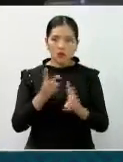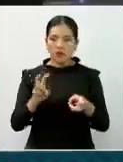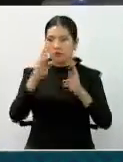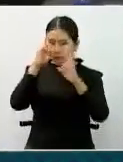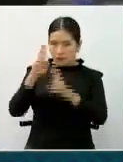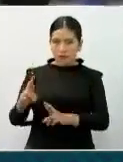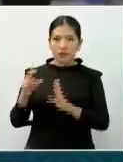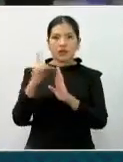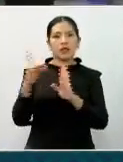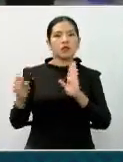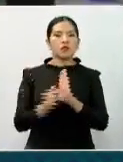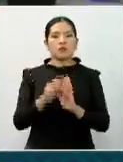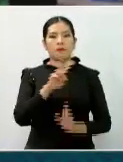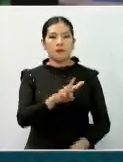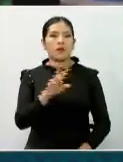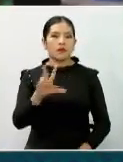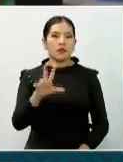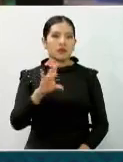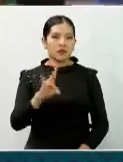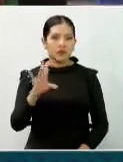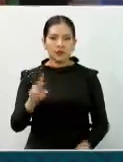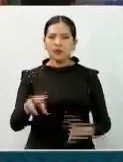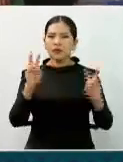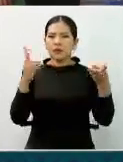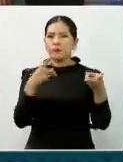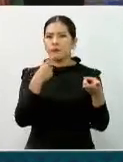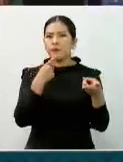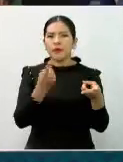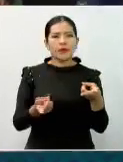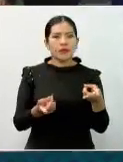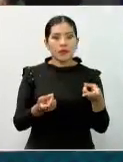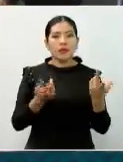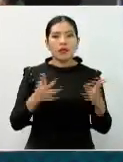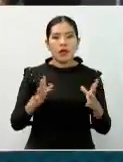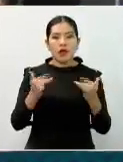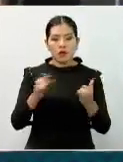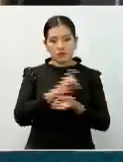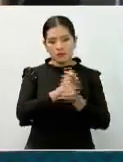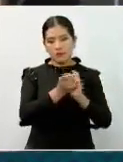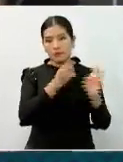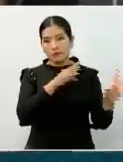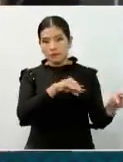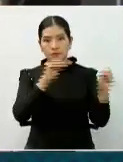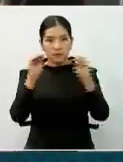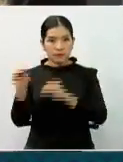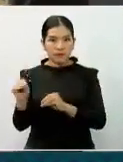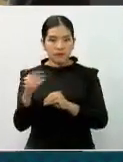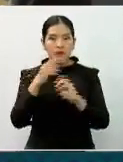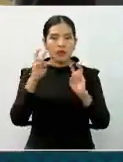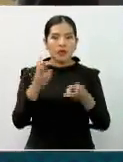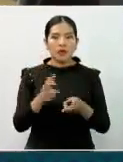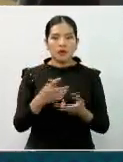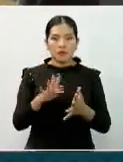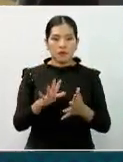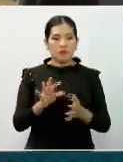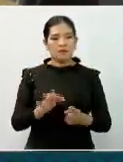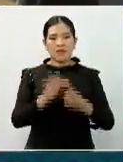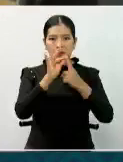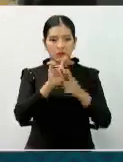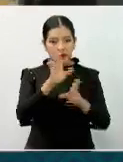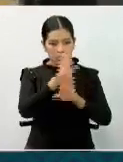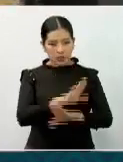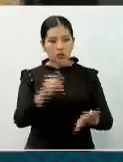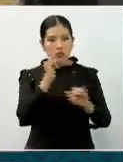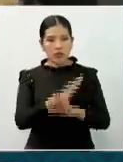Supremo 2377, que nos señala, ¿no?, que para el traslado de principalmente niños,